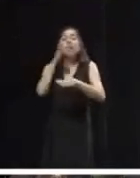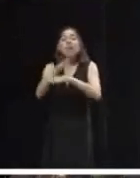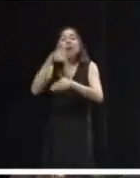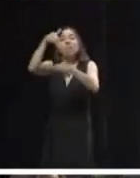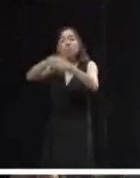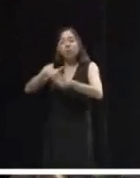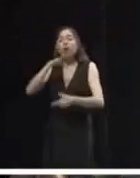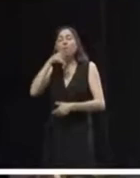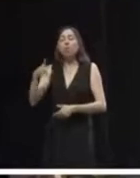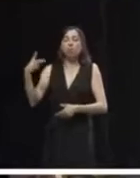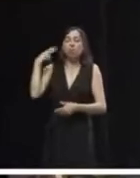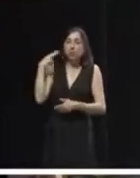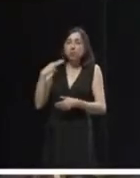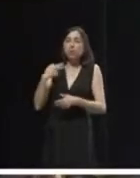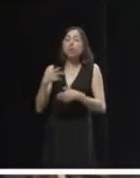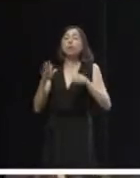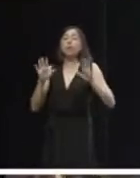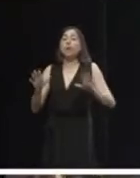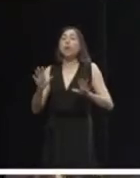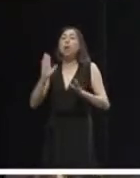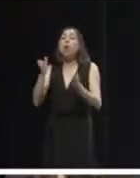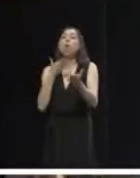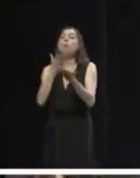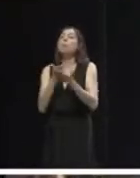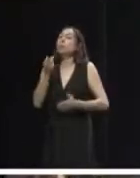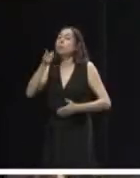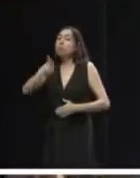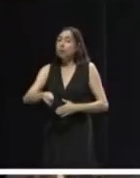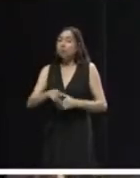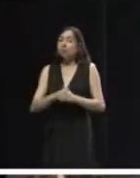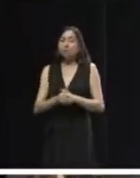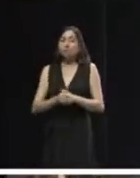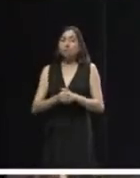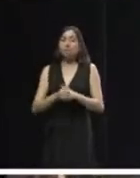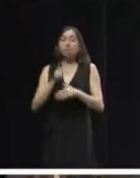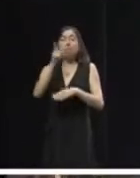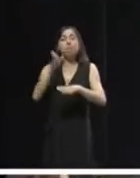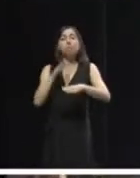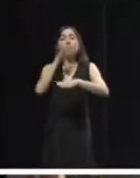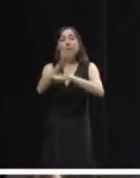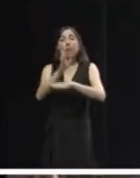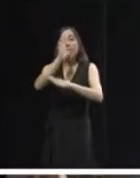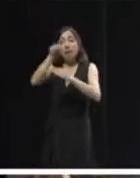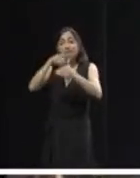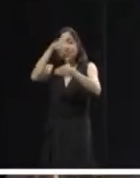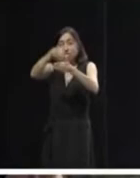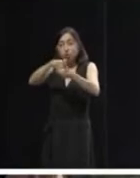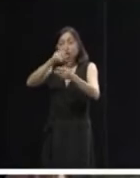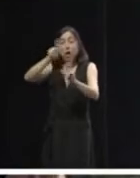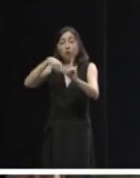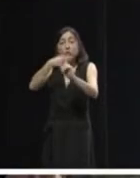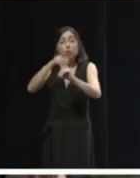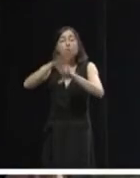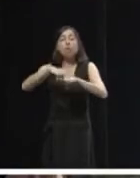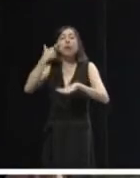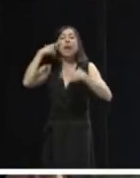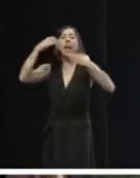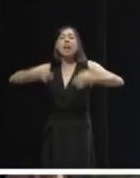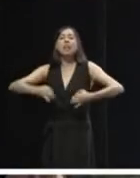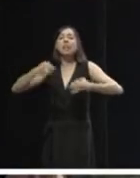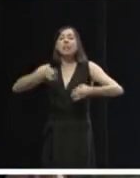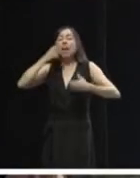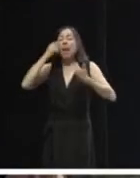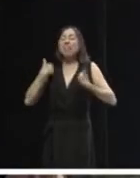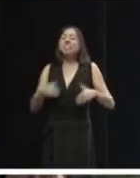votad a Sumar. Pero os pido también que salgáis a votar a Sumar para garantizar la sanidad pública que